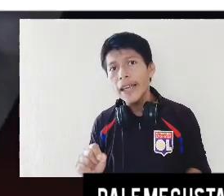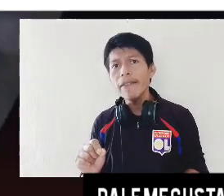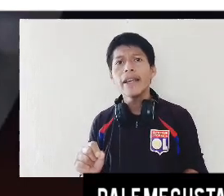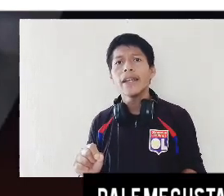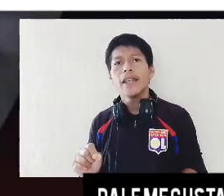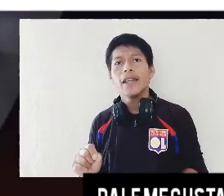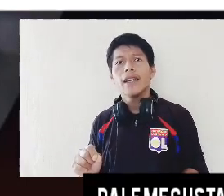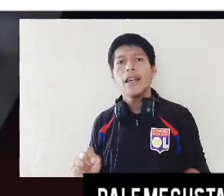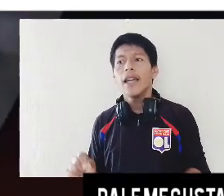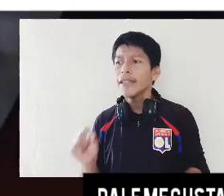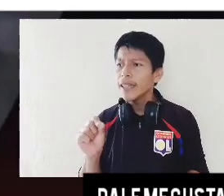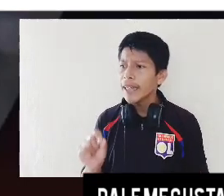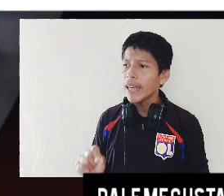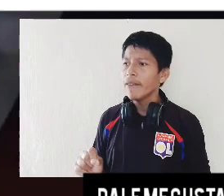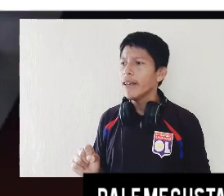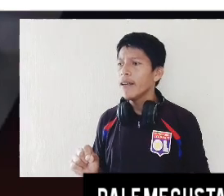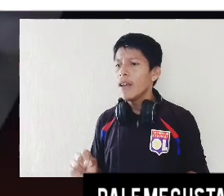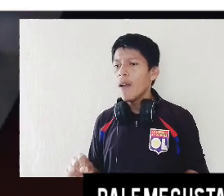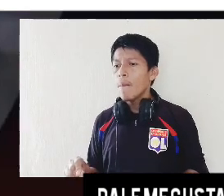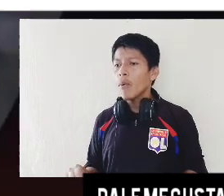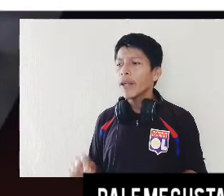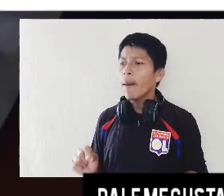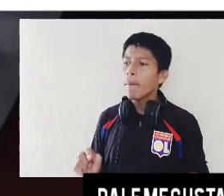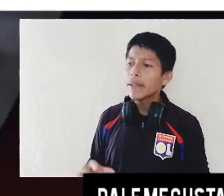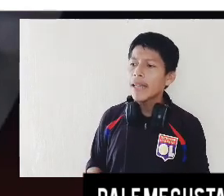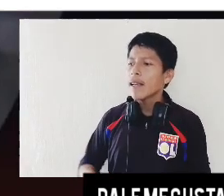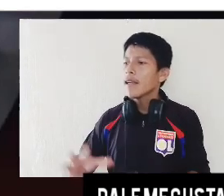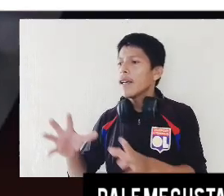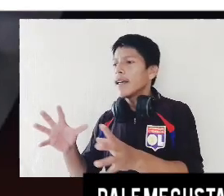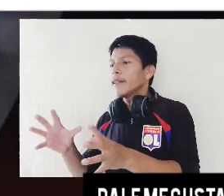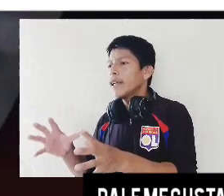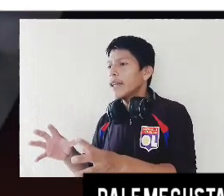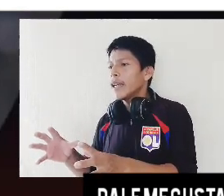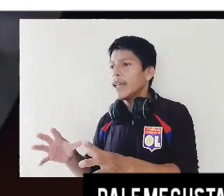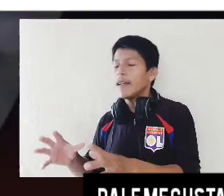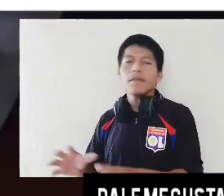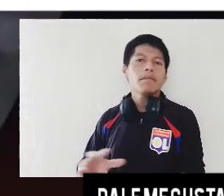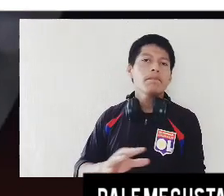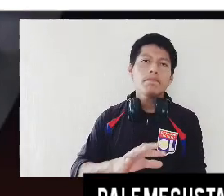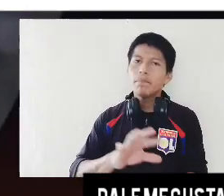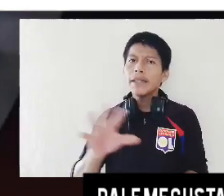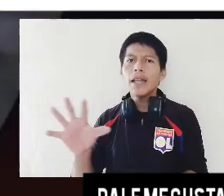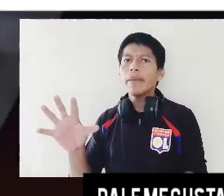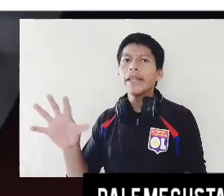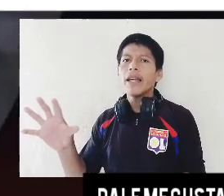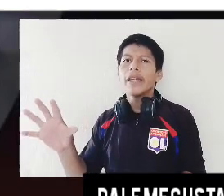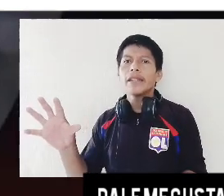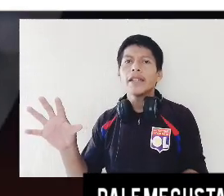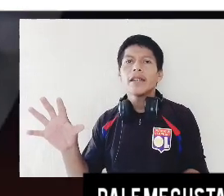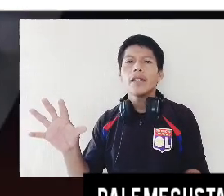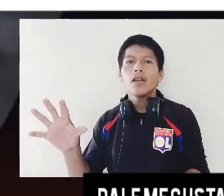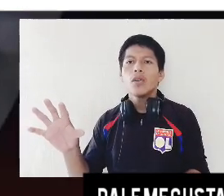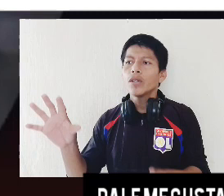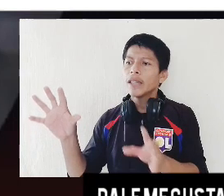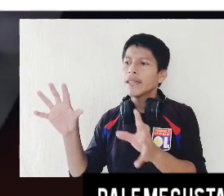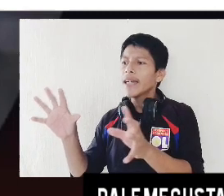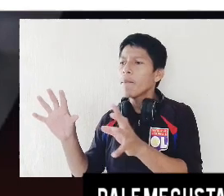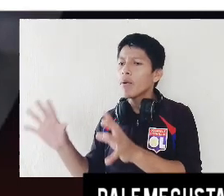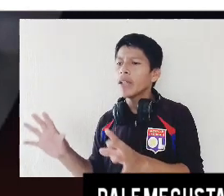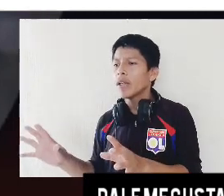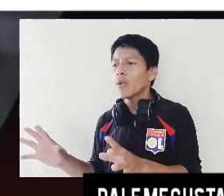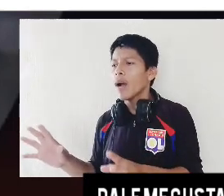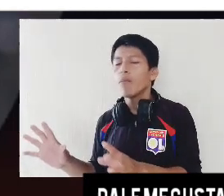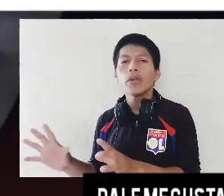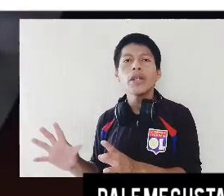es increíble. Es increíble porque a pesar de que prácticamente la derecha, los que